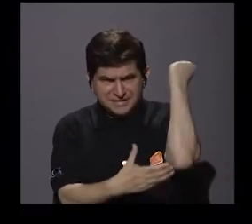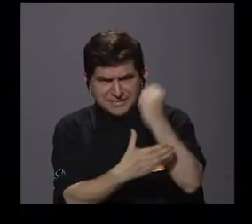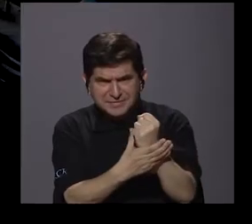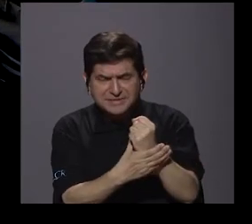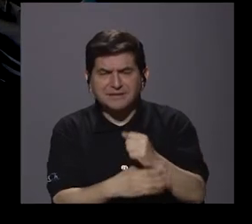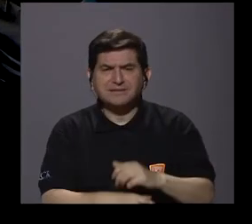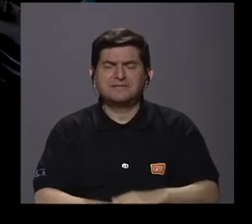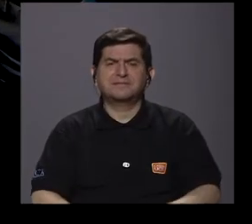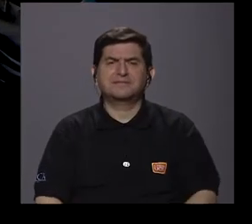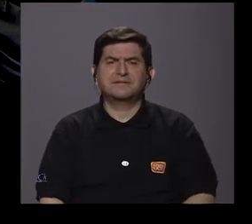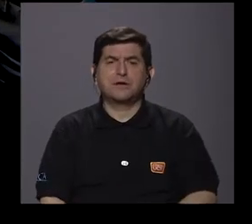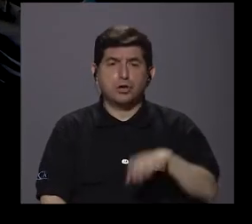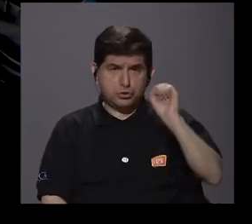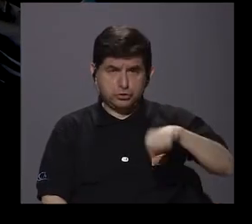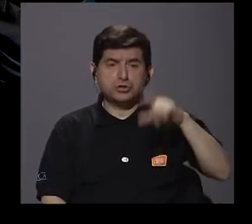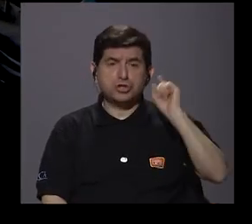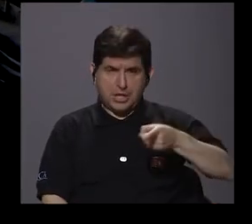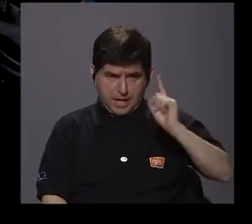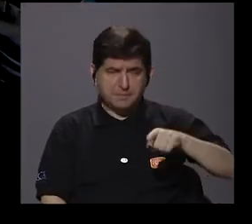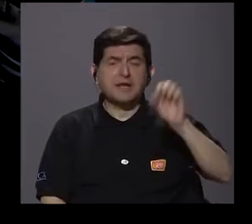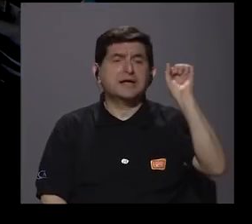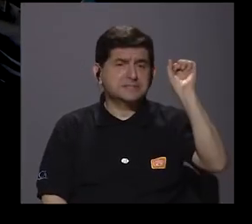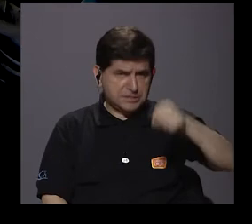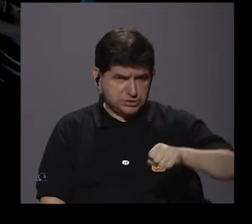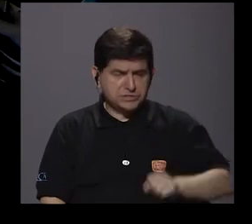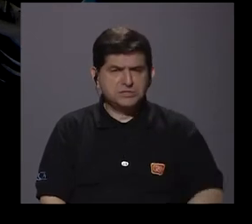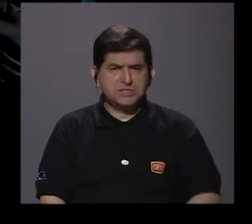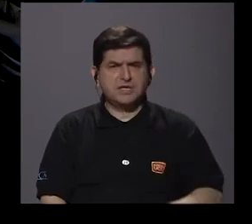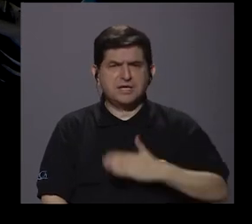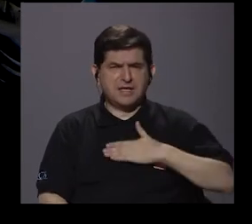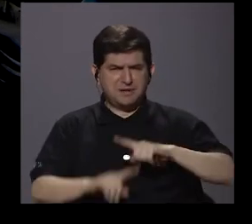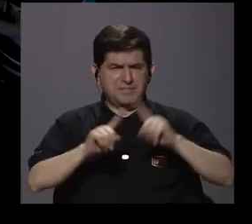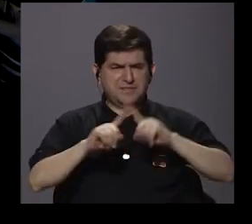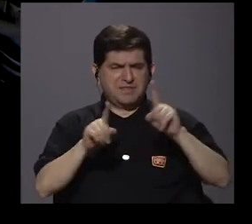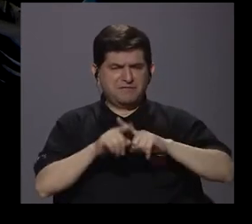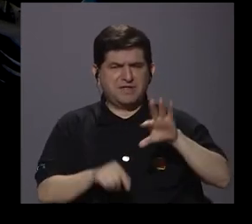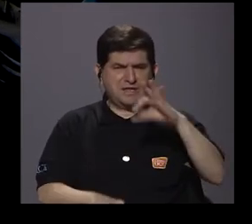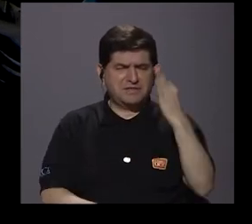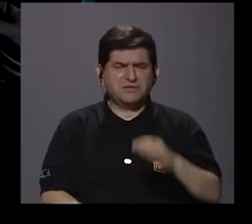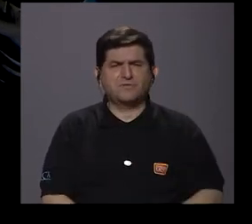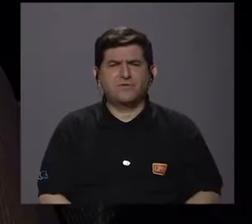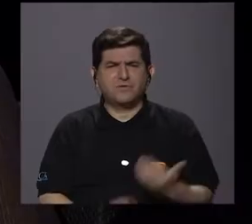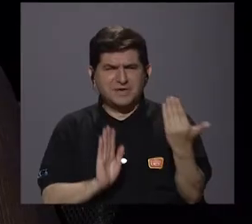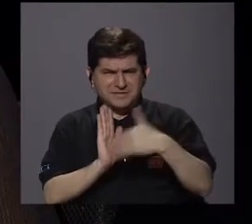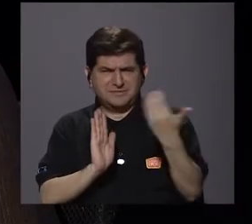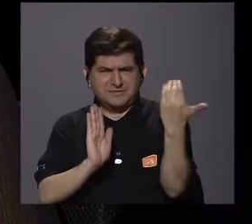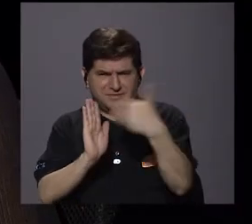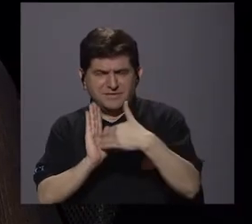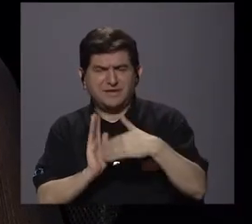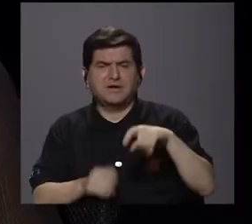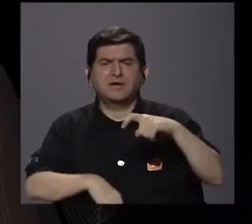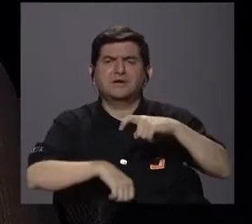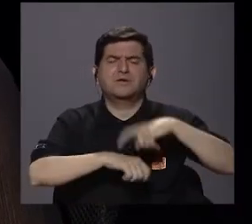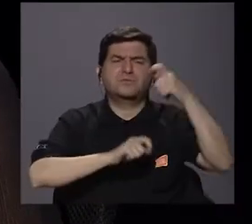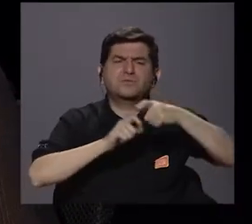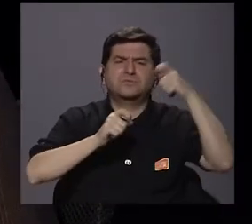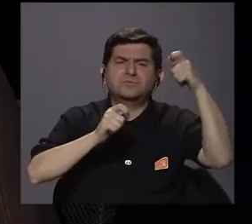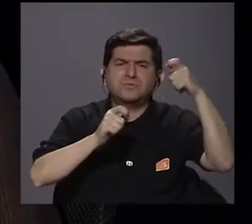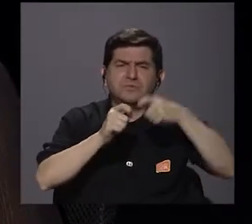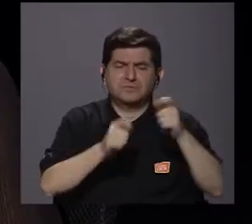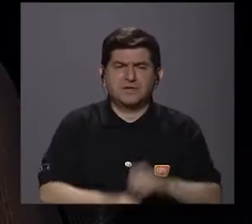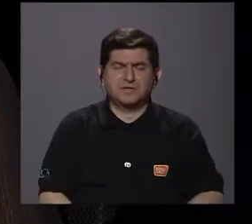matar? Sí, me amenazaron. Y me lastimaron en muchos sentidos. En un momento